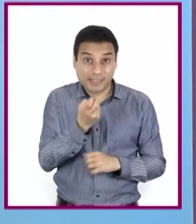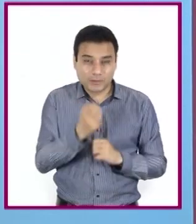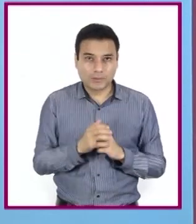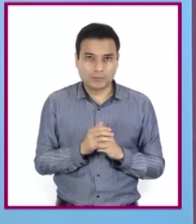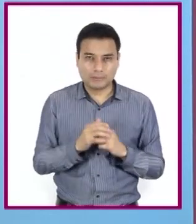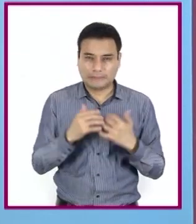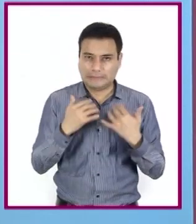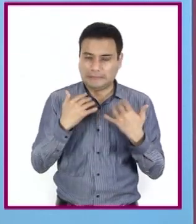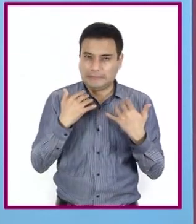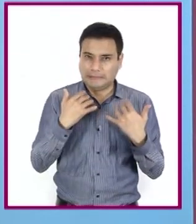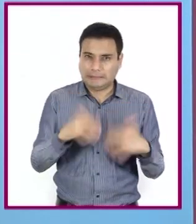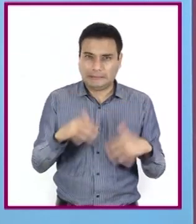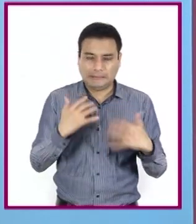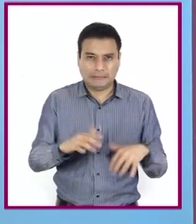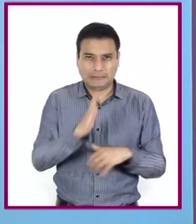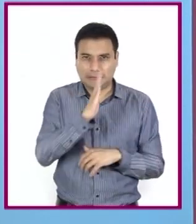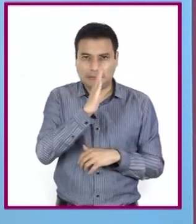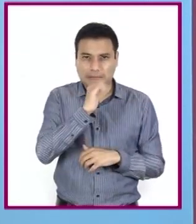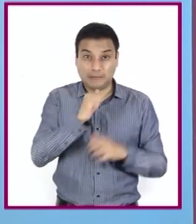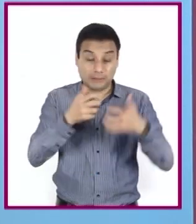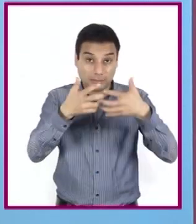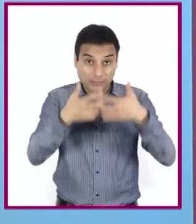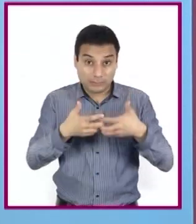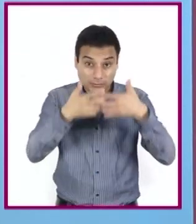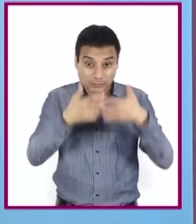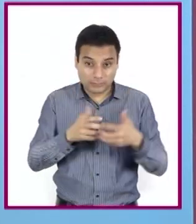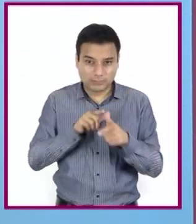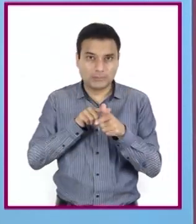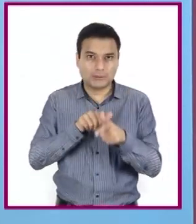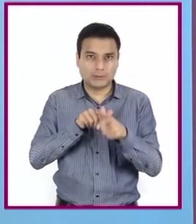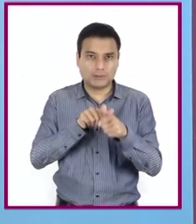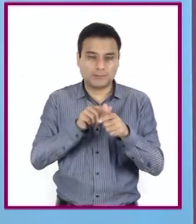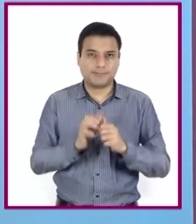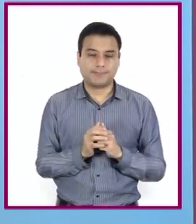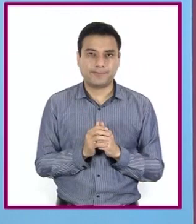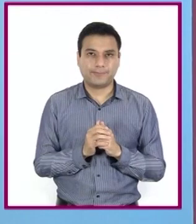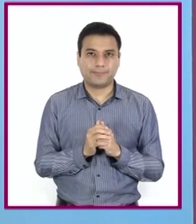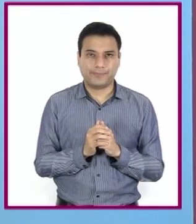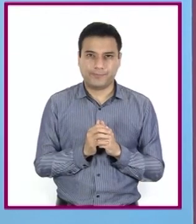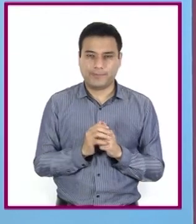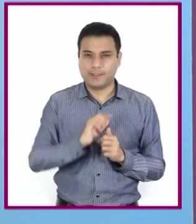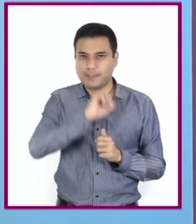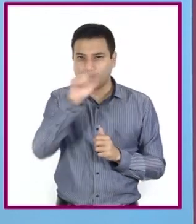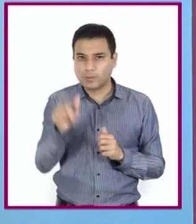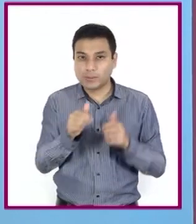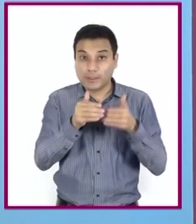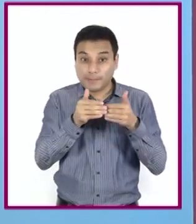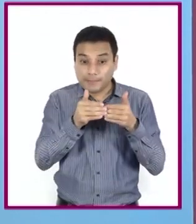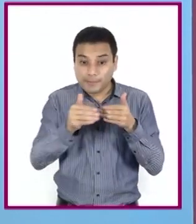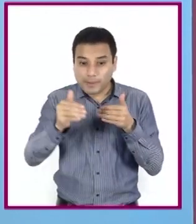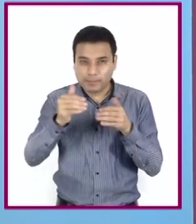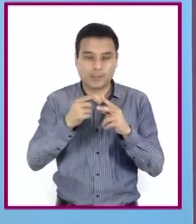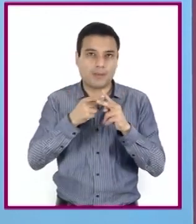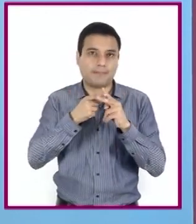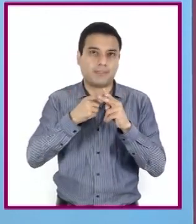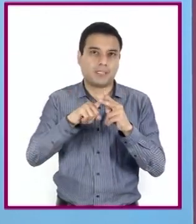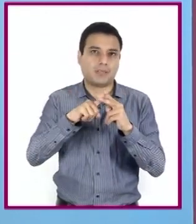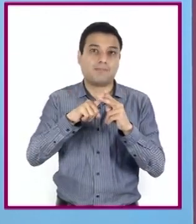una disminución de la producción, por lo que en poco tiempo se inició una crisis